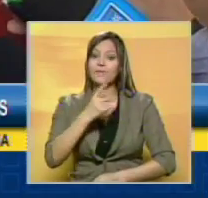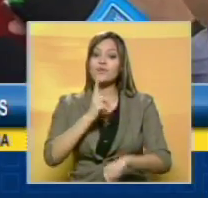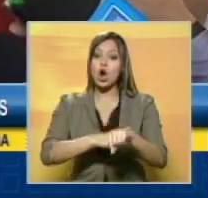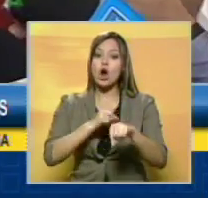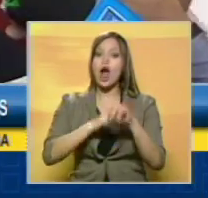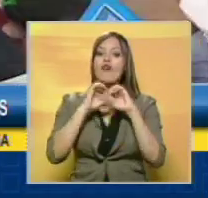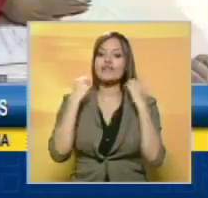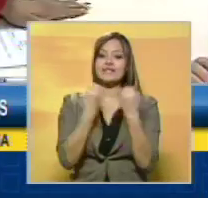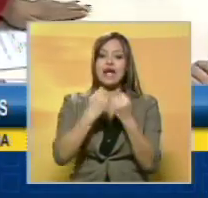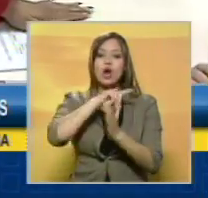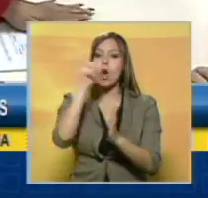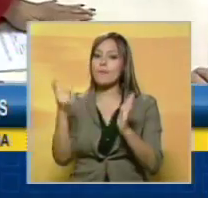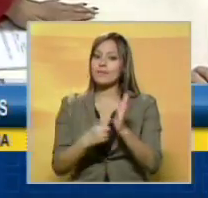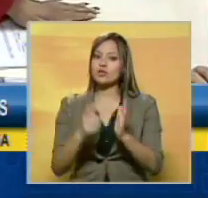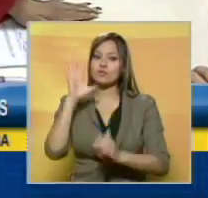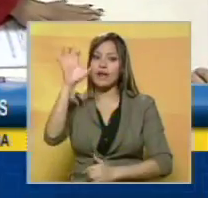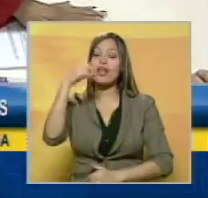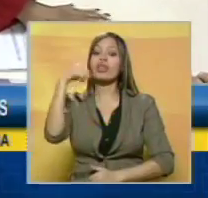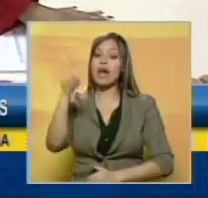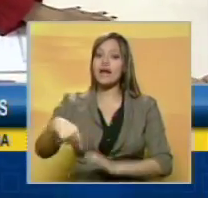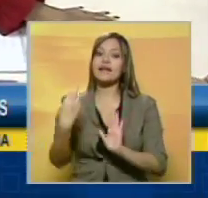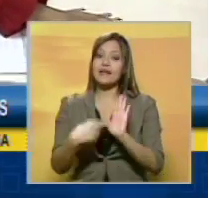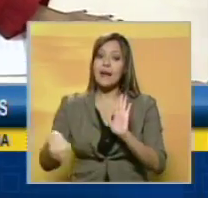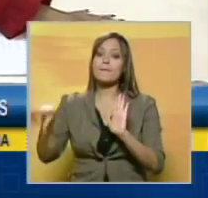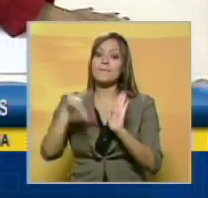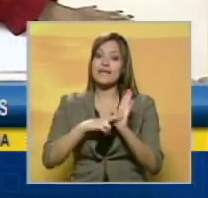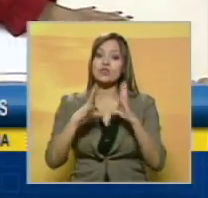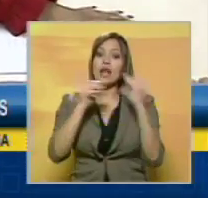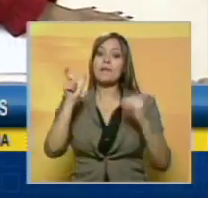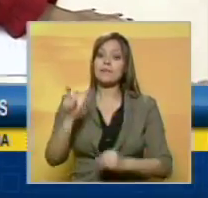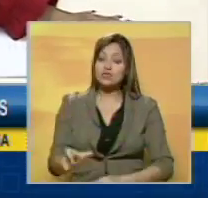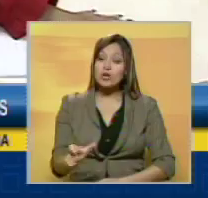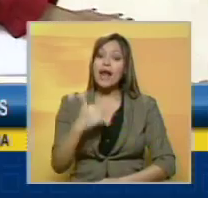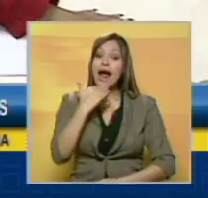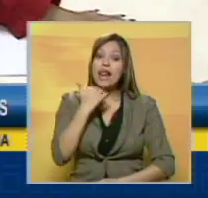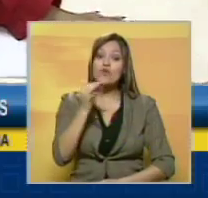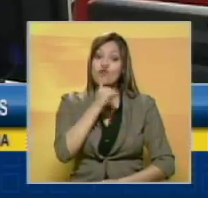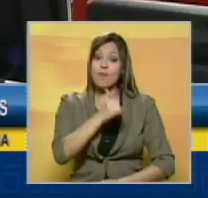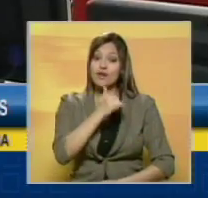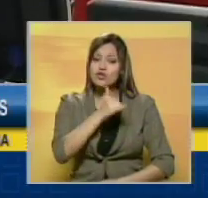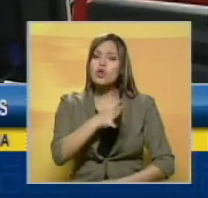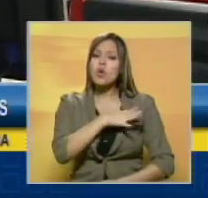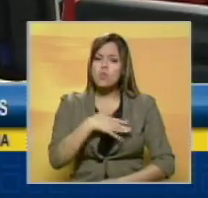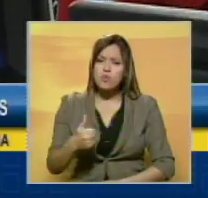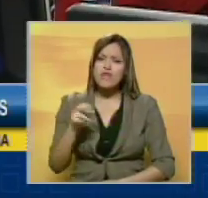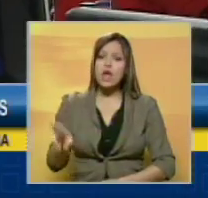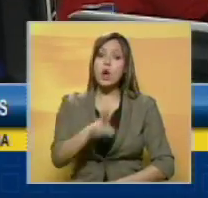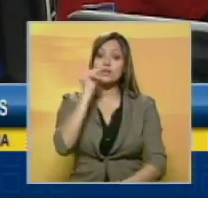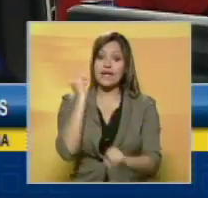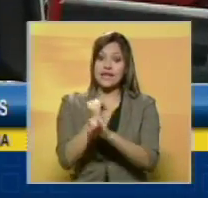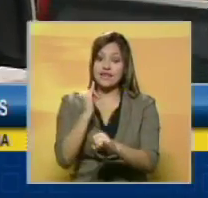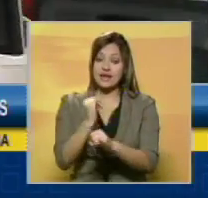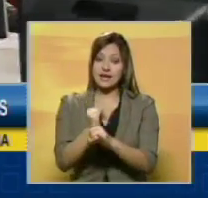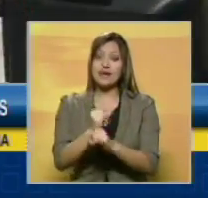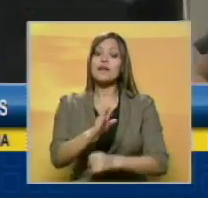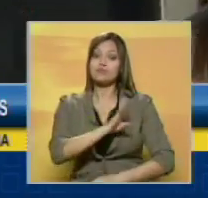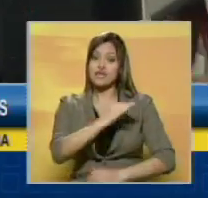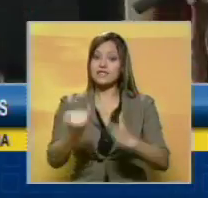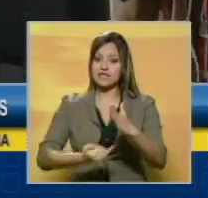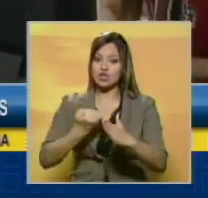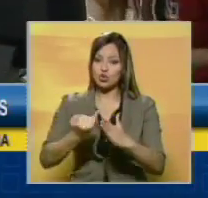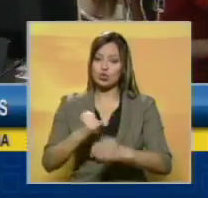de oficina en todo el país. Además, reiteró a los usuarios que cualquier información la pueden consultar a través de la página web de la